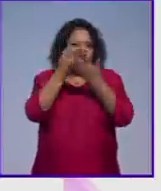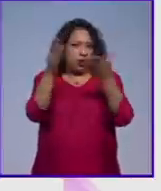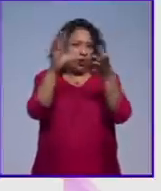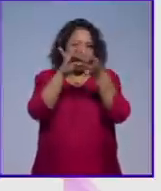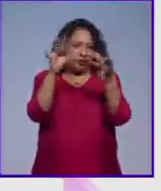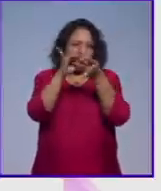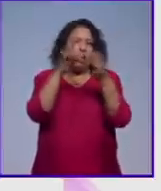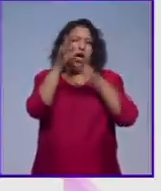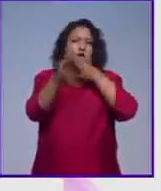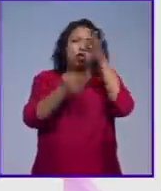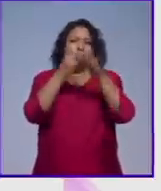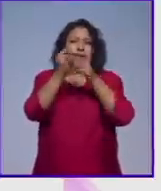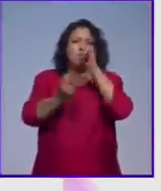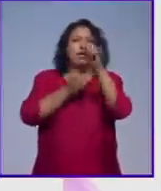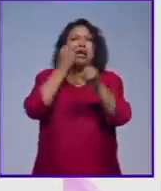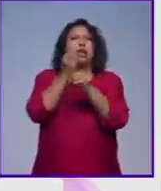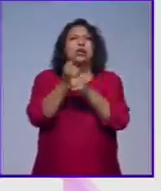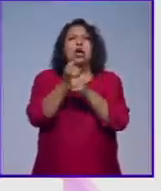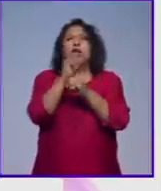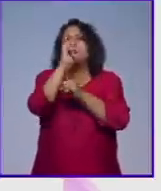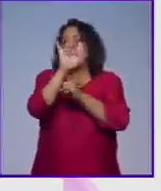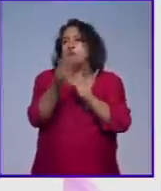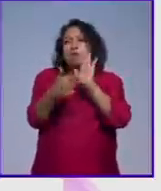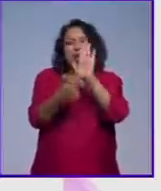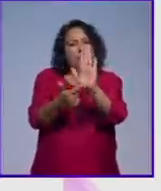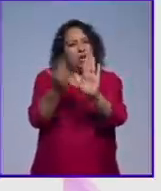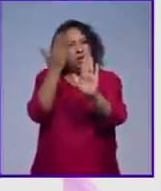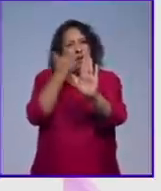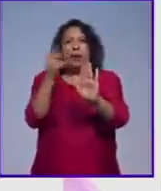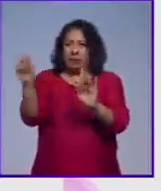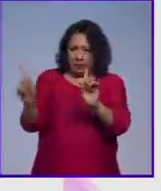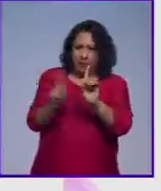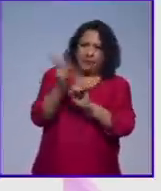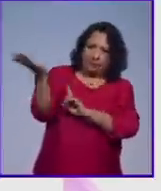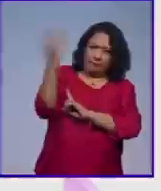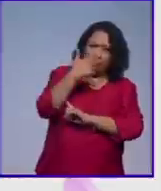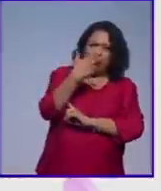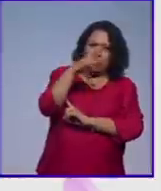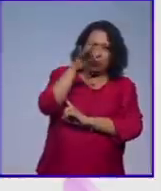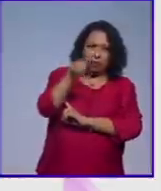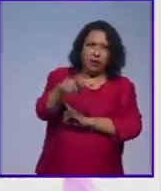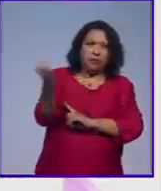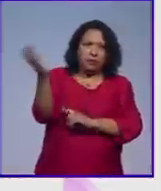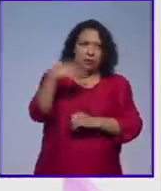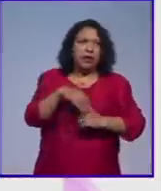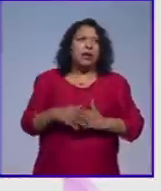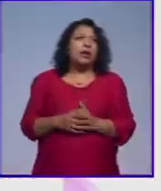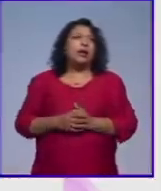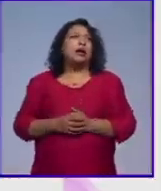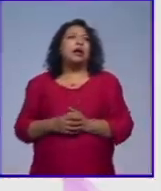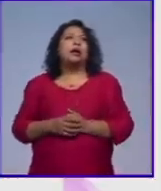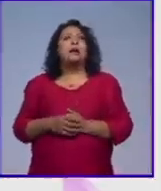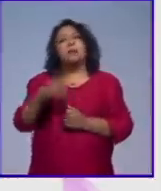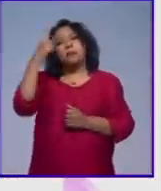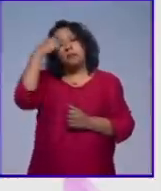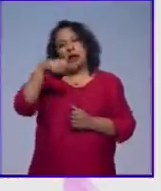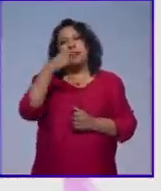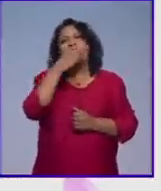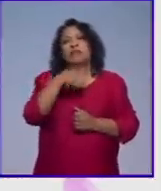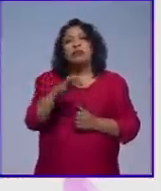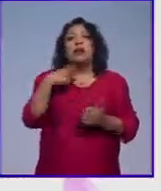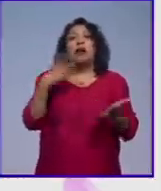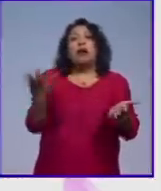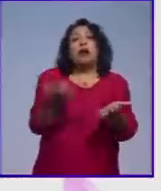este recorrido por el mundo. Digo, no tenemos las imágenes de cuando Francia, vete para acá, Guavén, de cuando Francia llegó a celebrar su